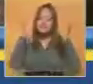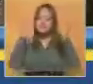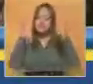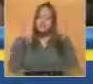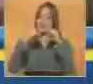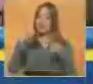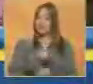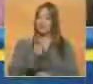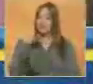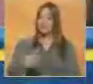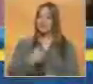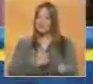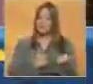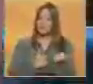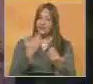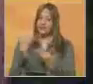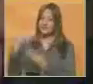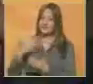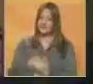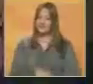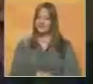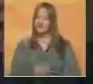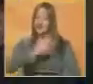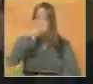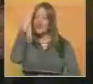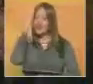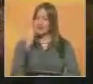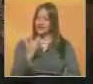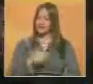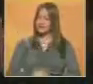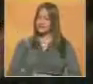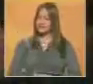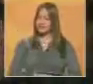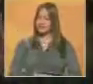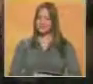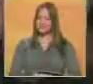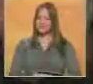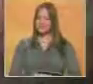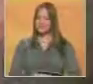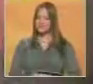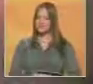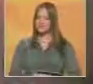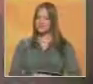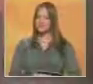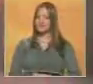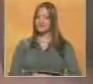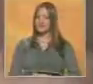el mundo para que el carnaval no se olvide.